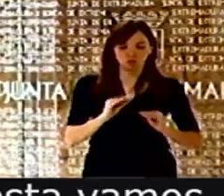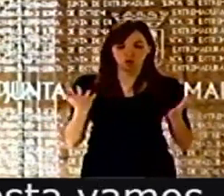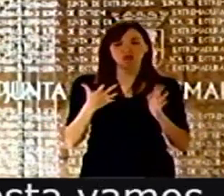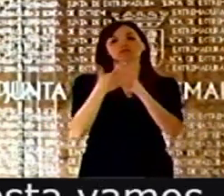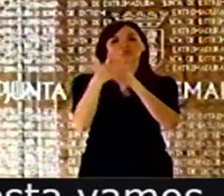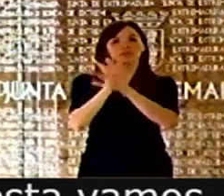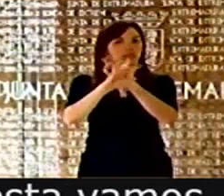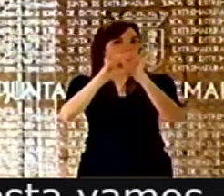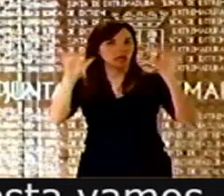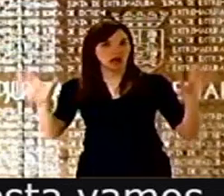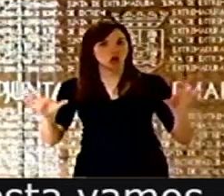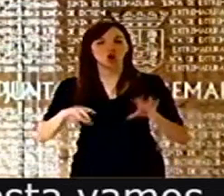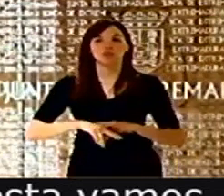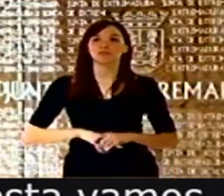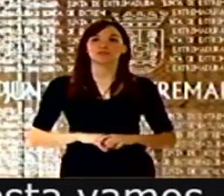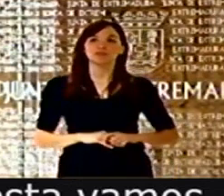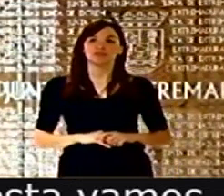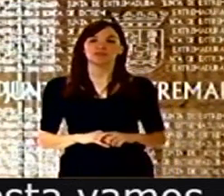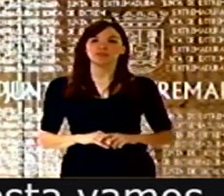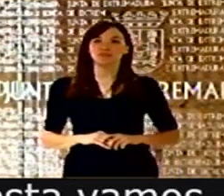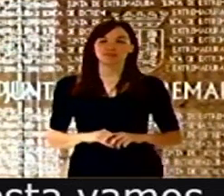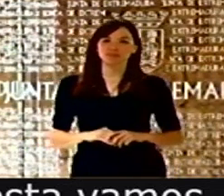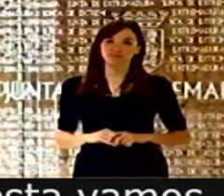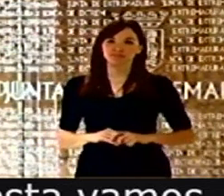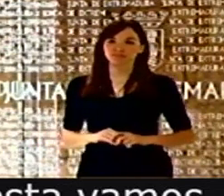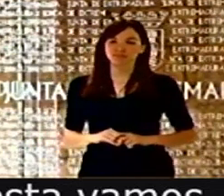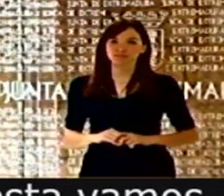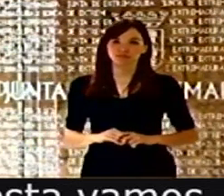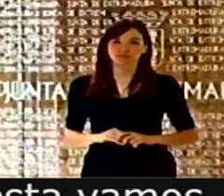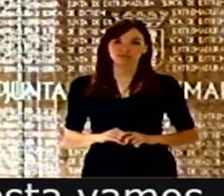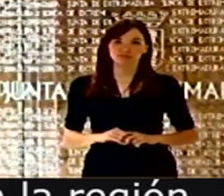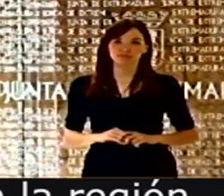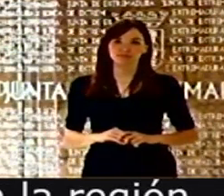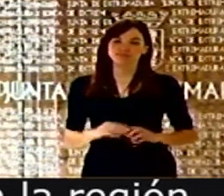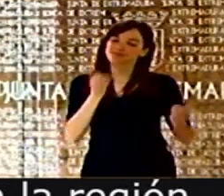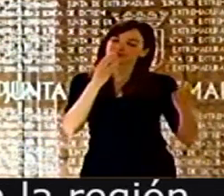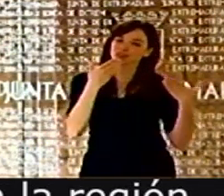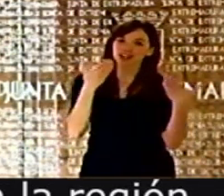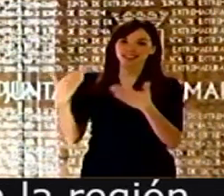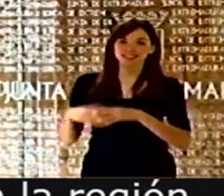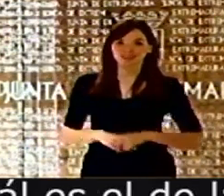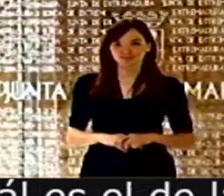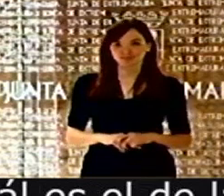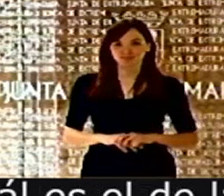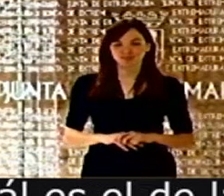Bien, muchas gracias.